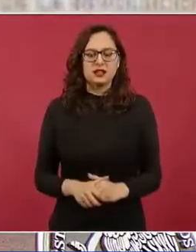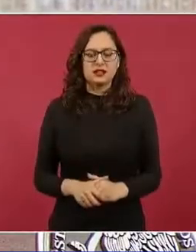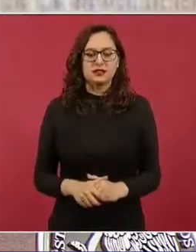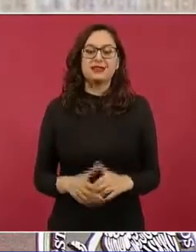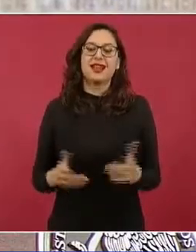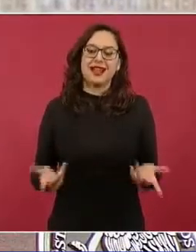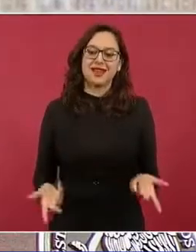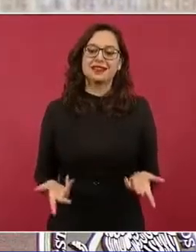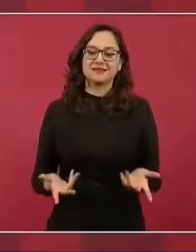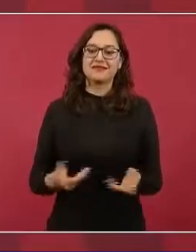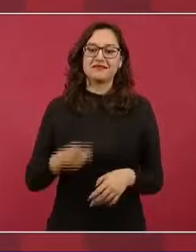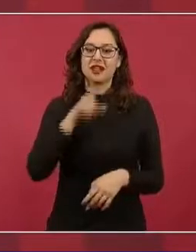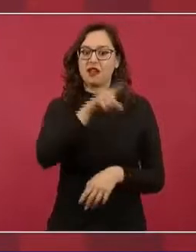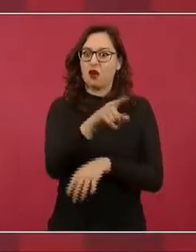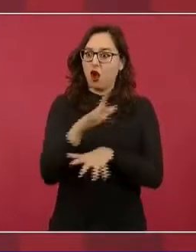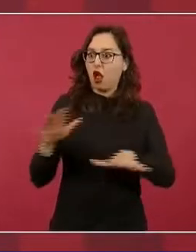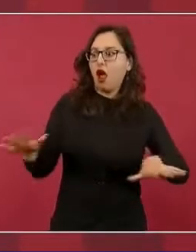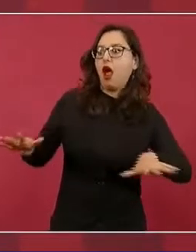proceso de transformación